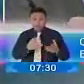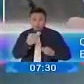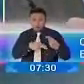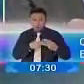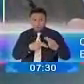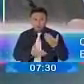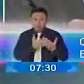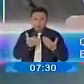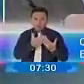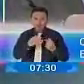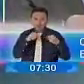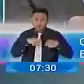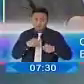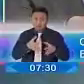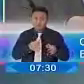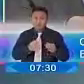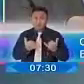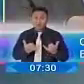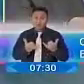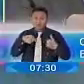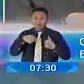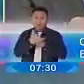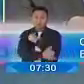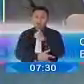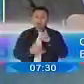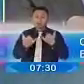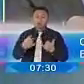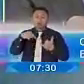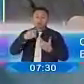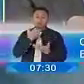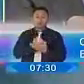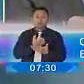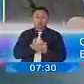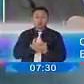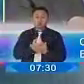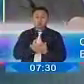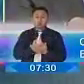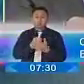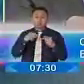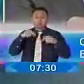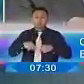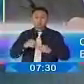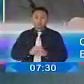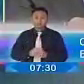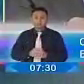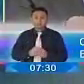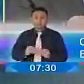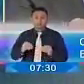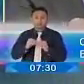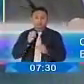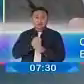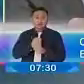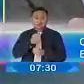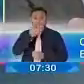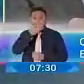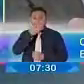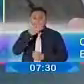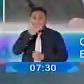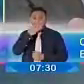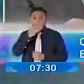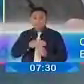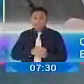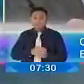negocios, porque esa es la única forma de que hoy este país, en este modelo económico que estamos usando, se generen fuentes de empleo. Se nos está